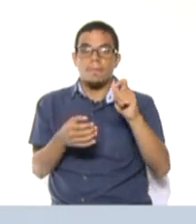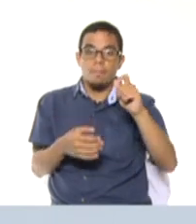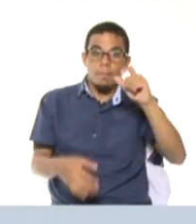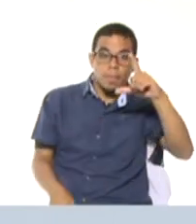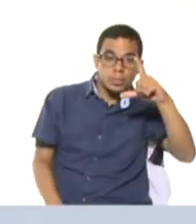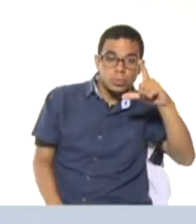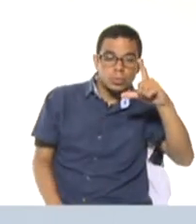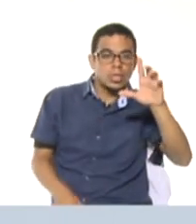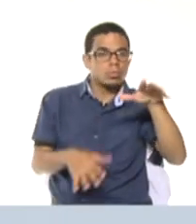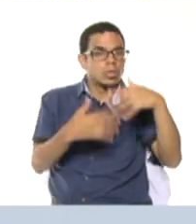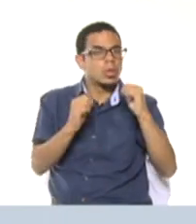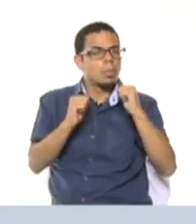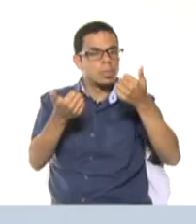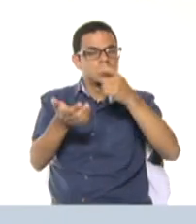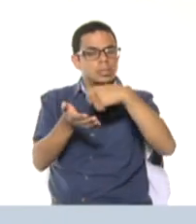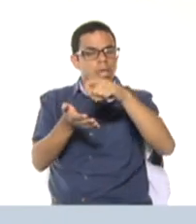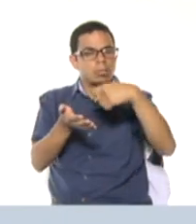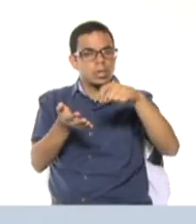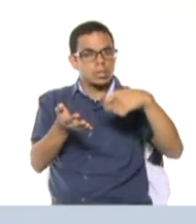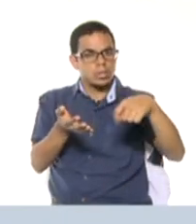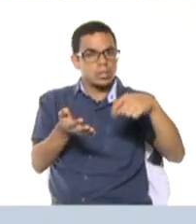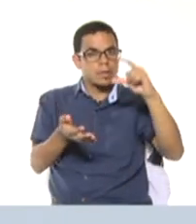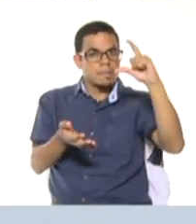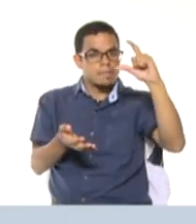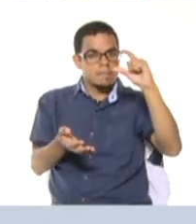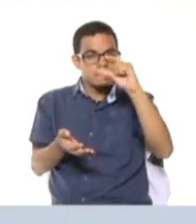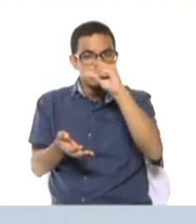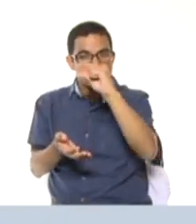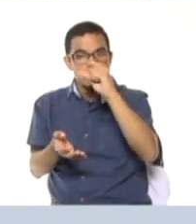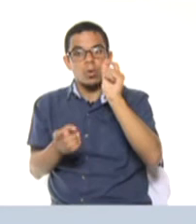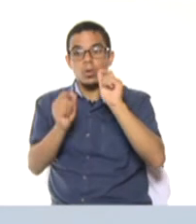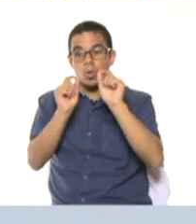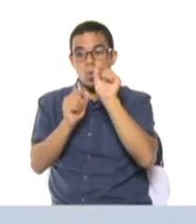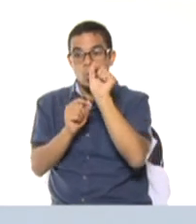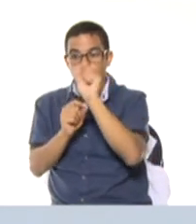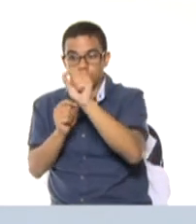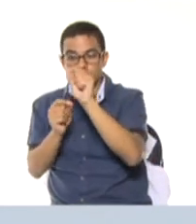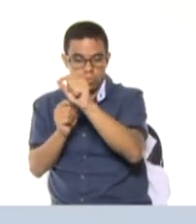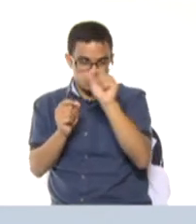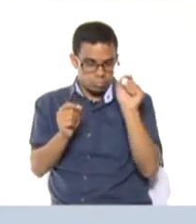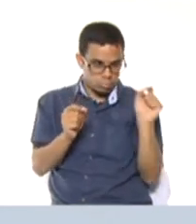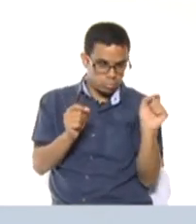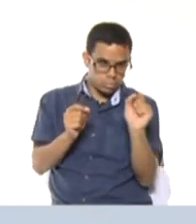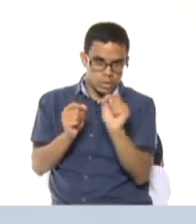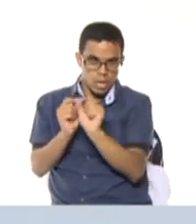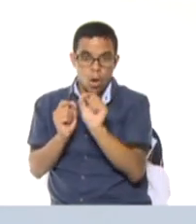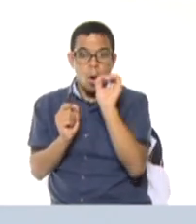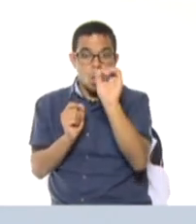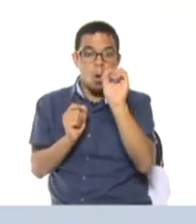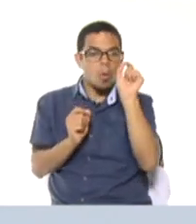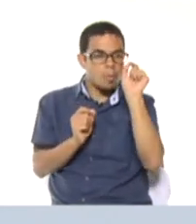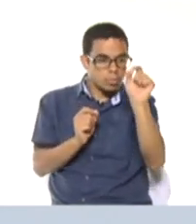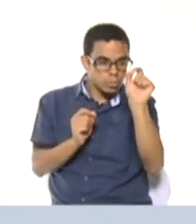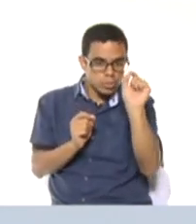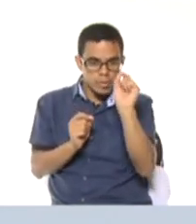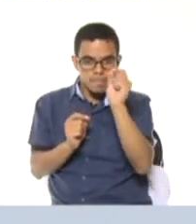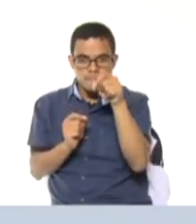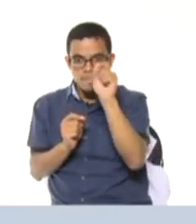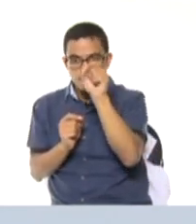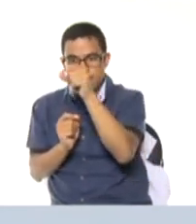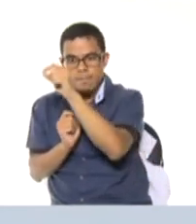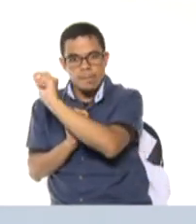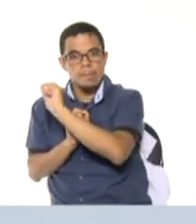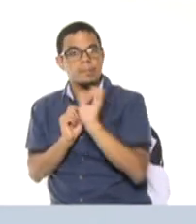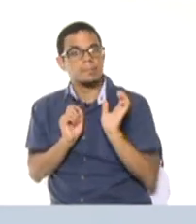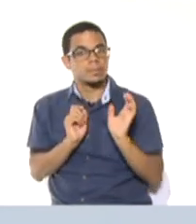mayúscula cuando vamos a comenzar a escribir, cuando hay un punto y aparte, un punto y seguido. Las sangrías también las tomamos en